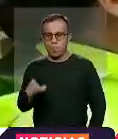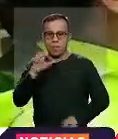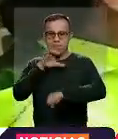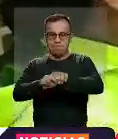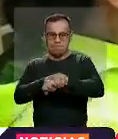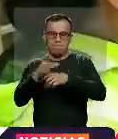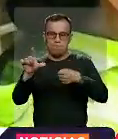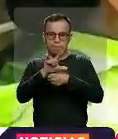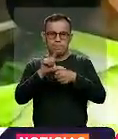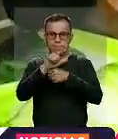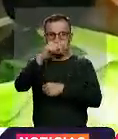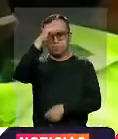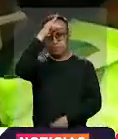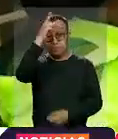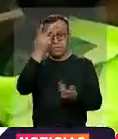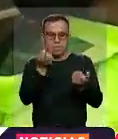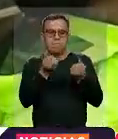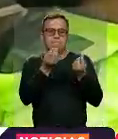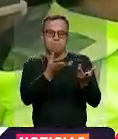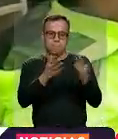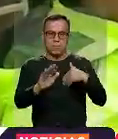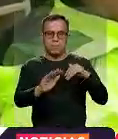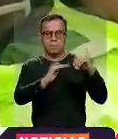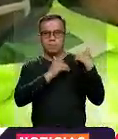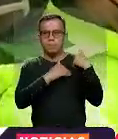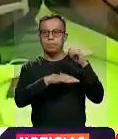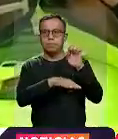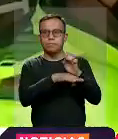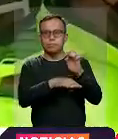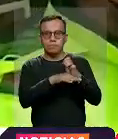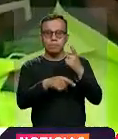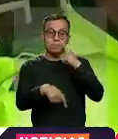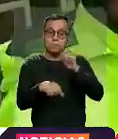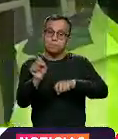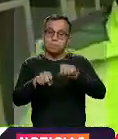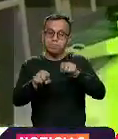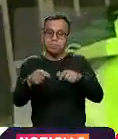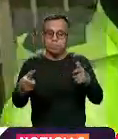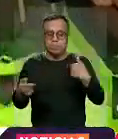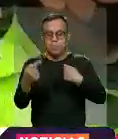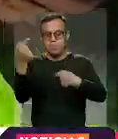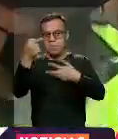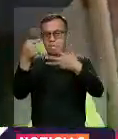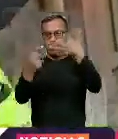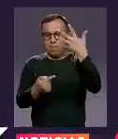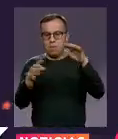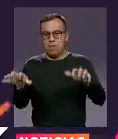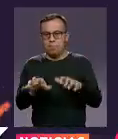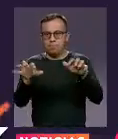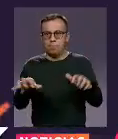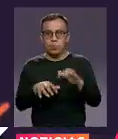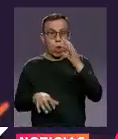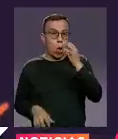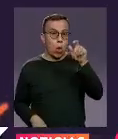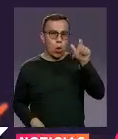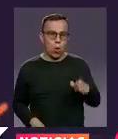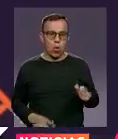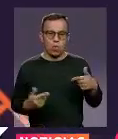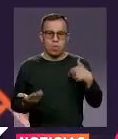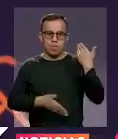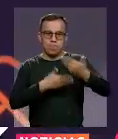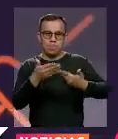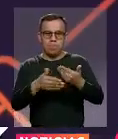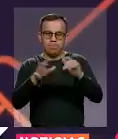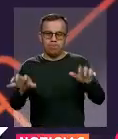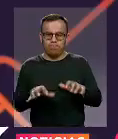la localidad Kennedy y dejado a disposición de las autoridades por presuntamente cometer múltiples delitos. El sujeto pretendía restablecer